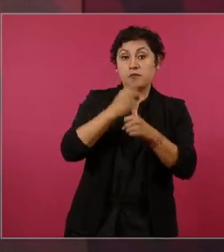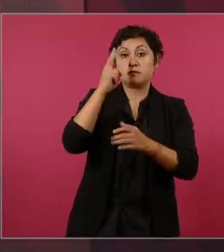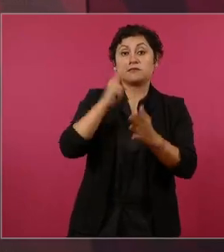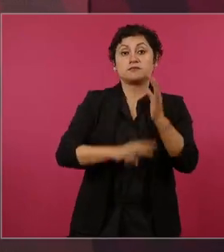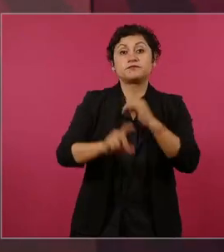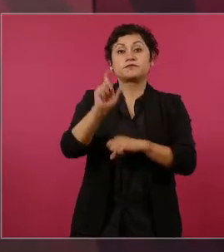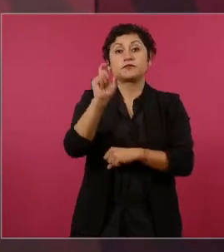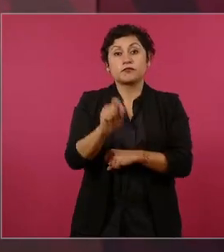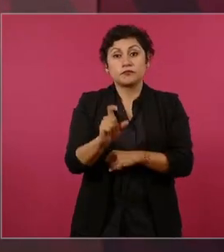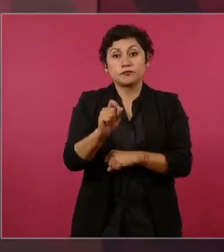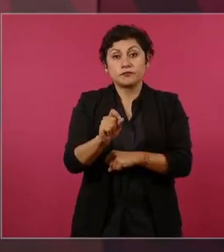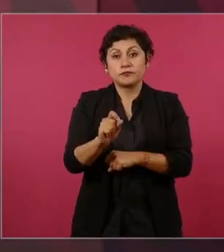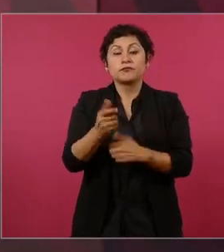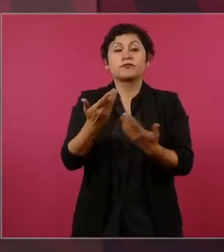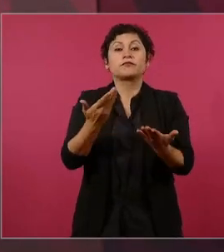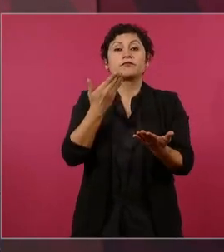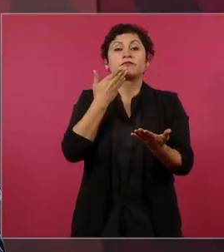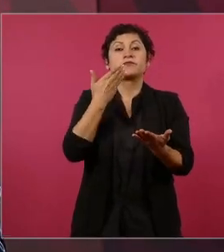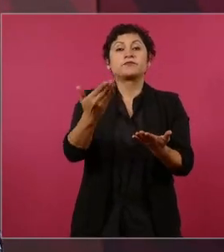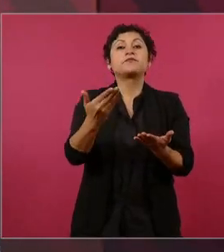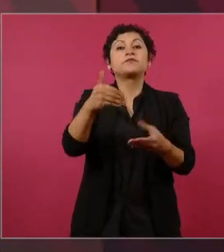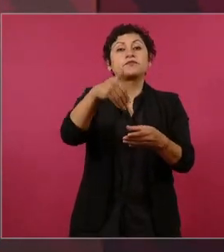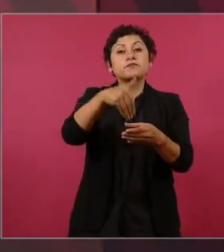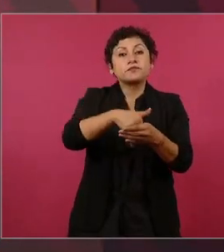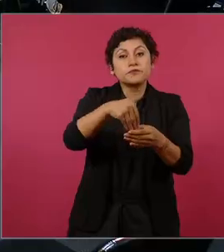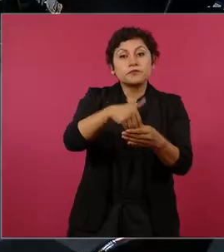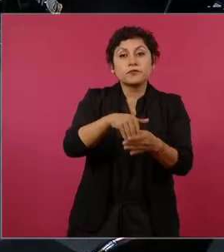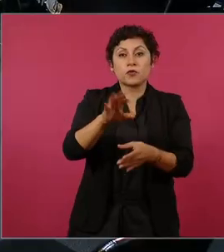de pesos de ahorro a los trabajadores.